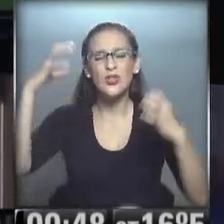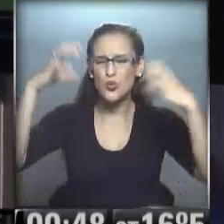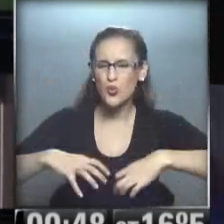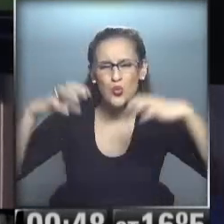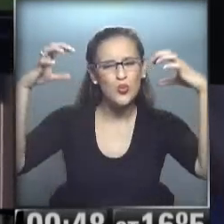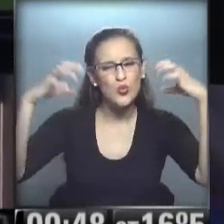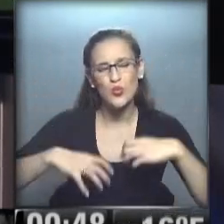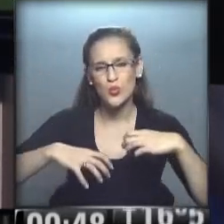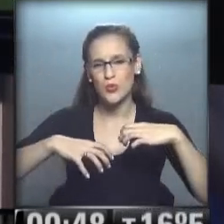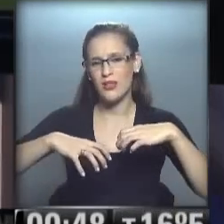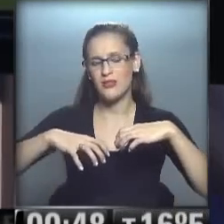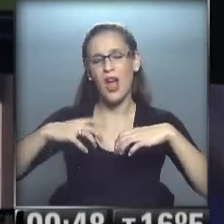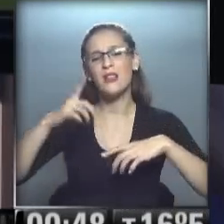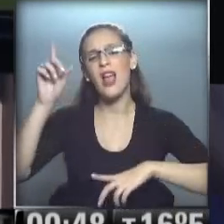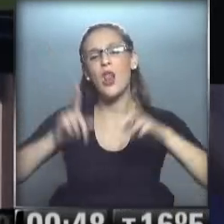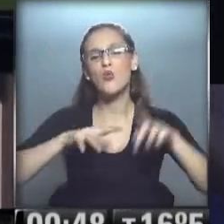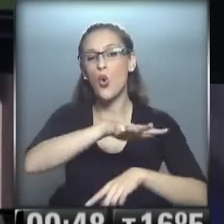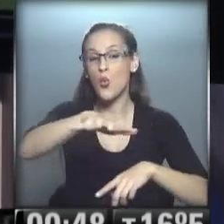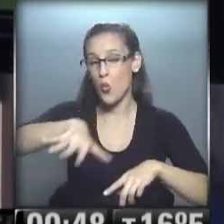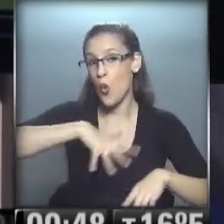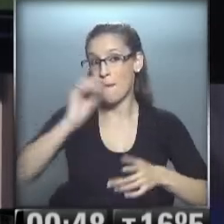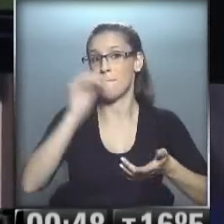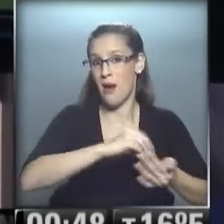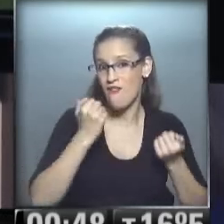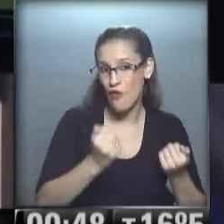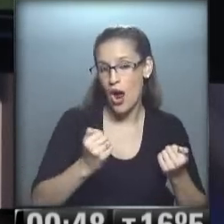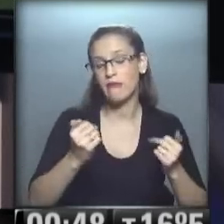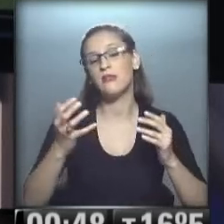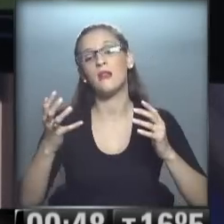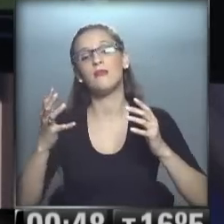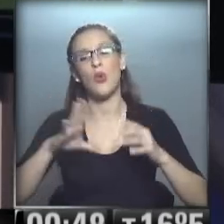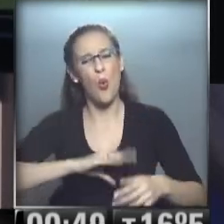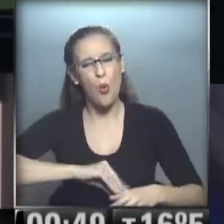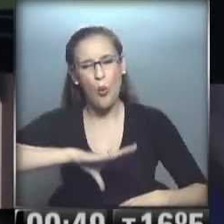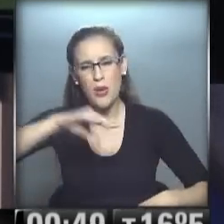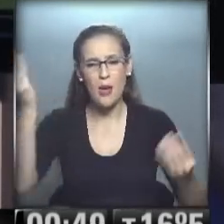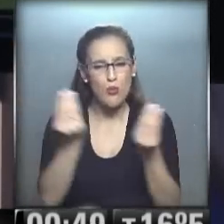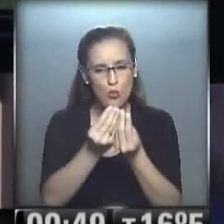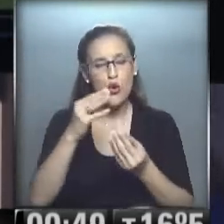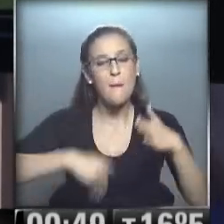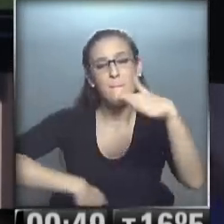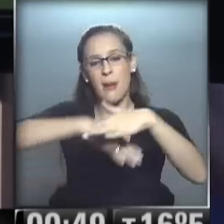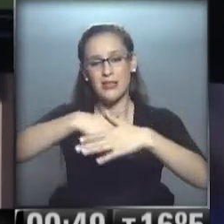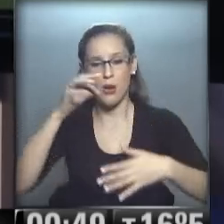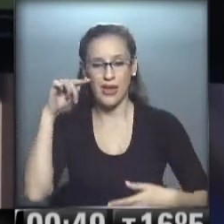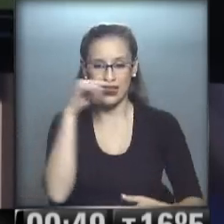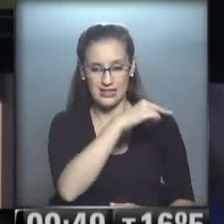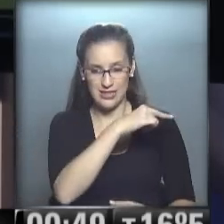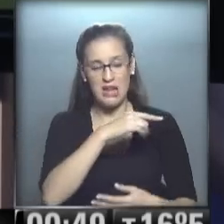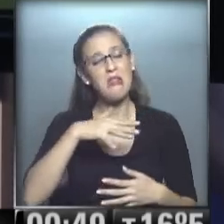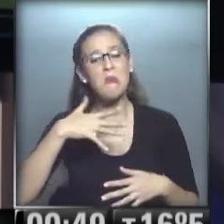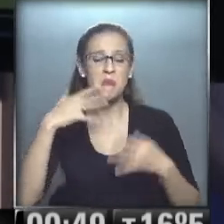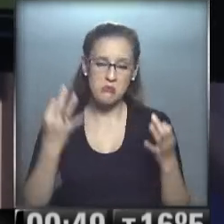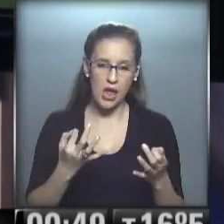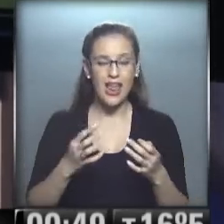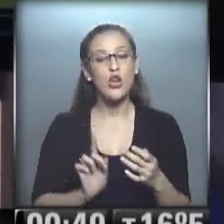toda la región, algunas localmente fuertes, templado y húmedo con máximas de 27 grados, amanece bastante cálido. El norte de Santa Fe